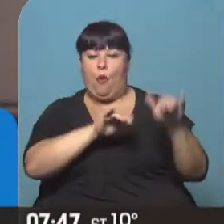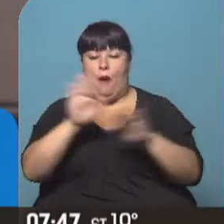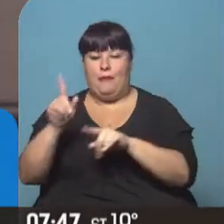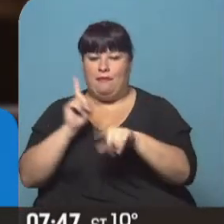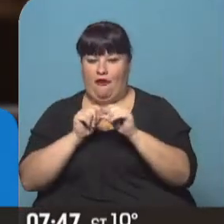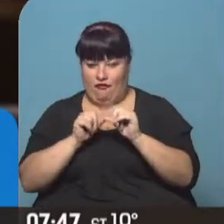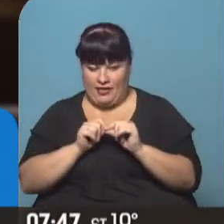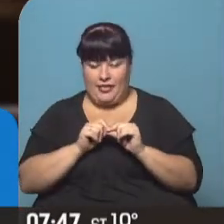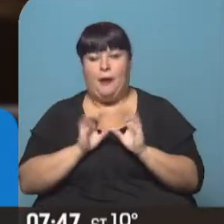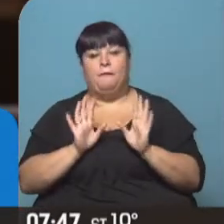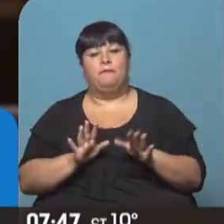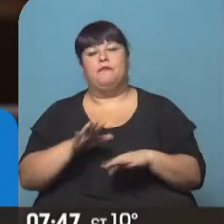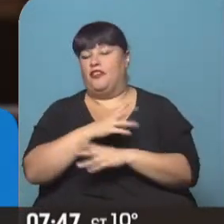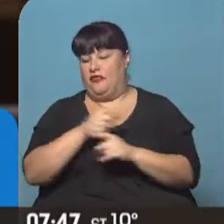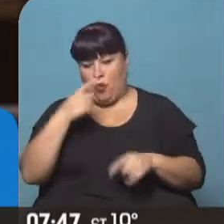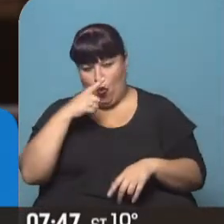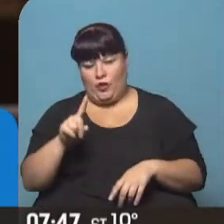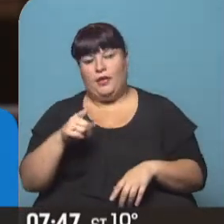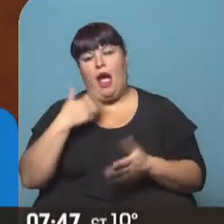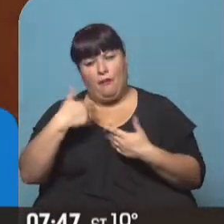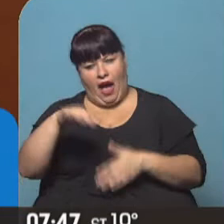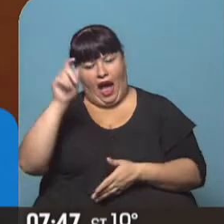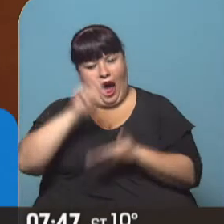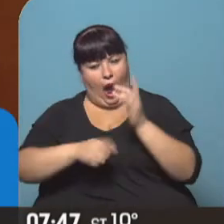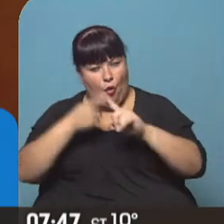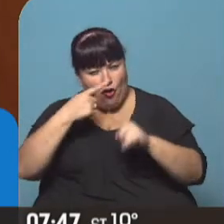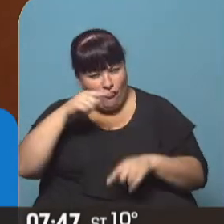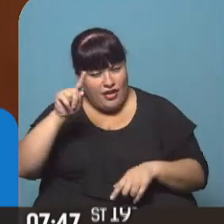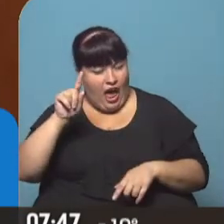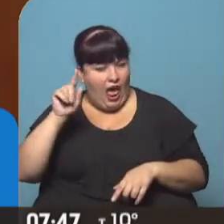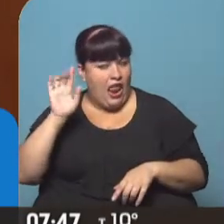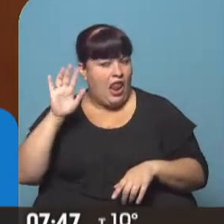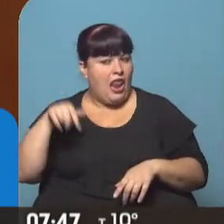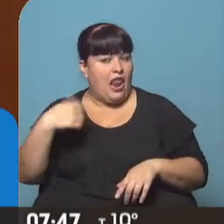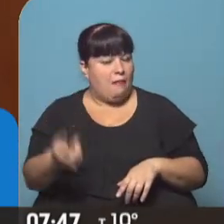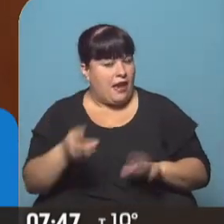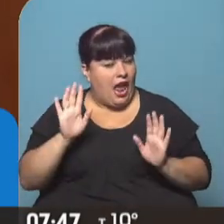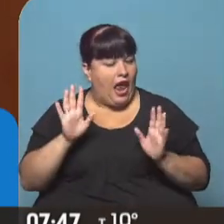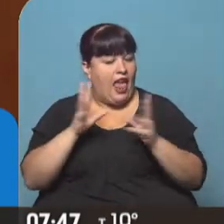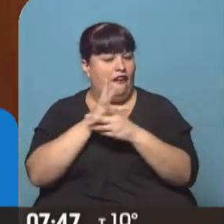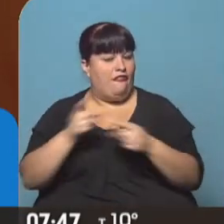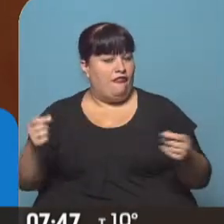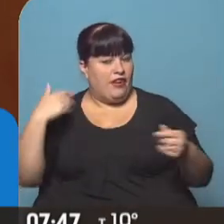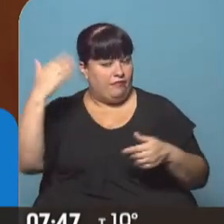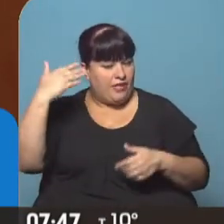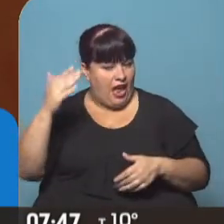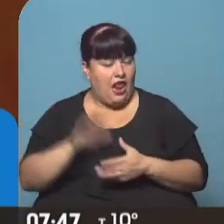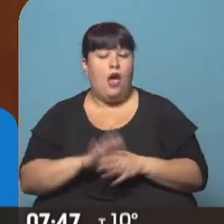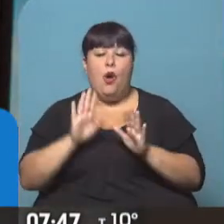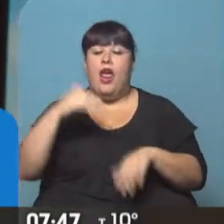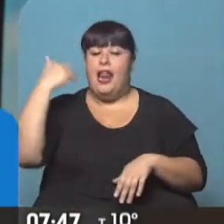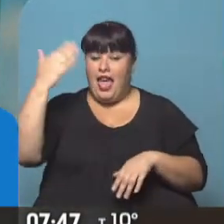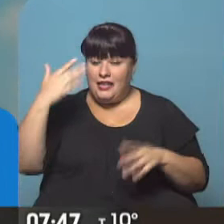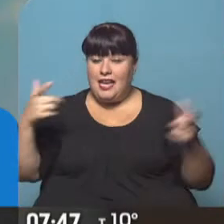paralelo. Ricardo, ya para finalizar, ¿habrá un documento final en el día de, claro, de mañana cuando concluye este simposio? Bueno, el